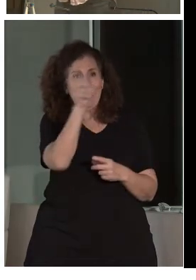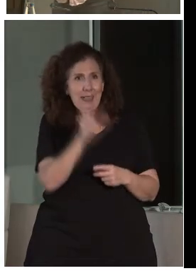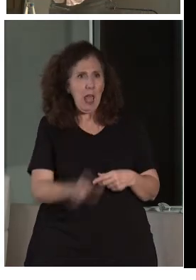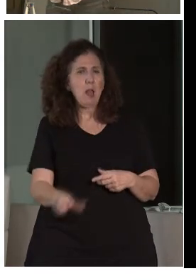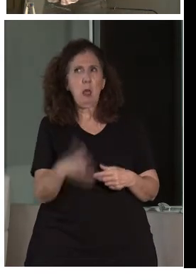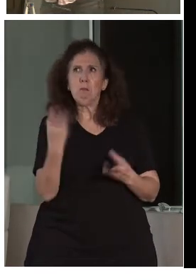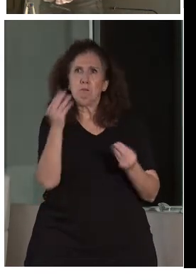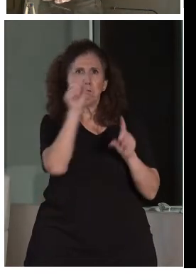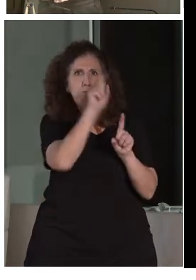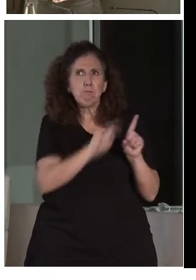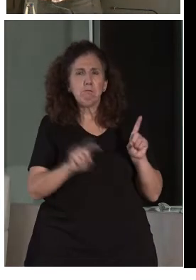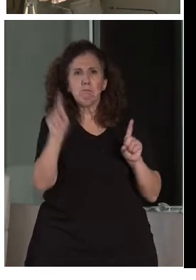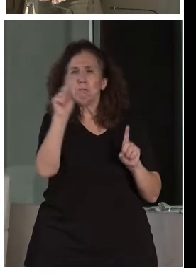¿no?